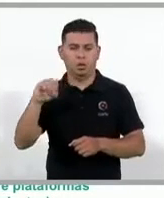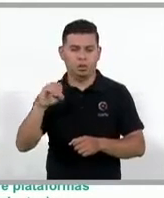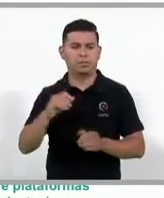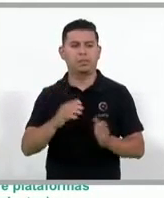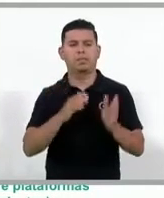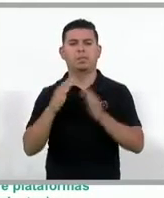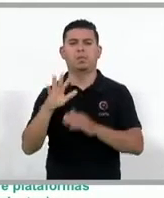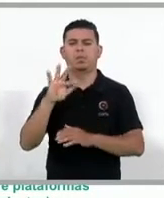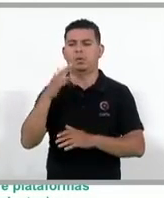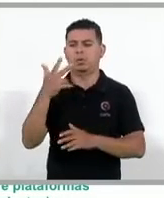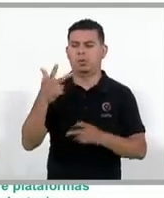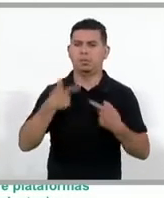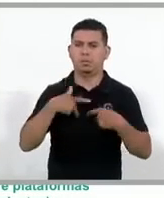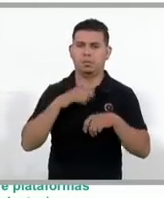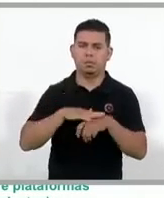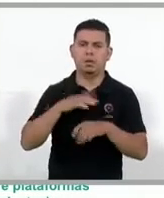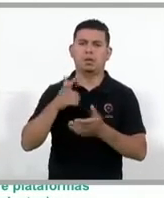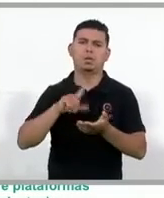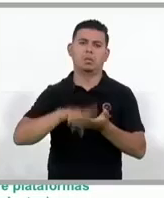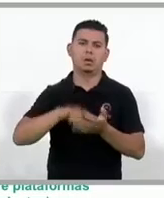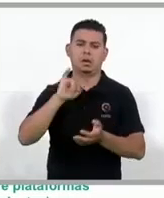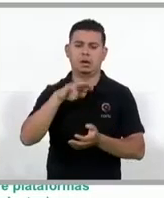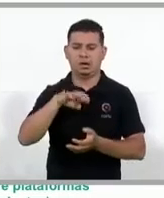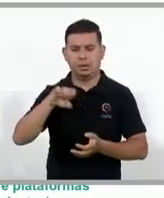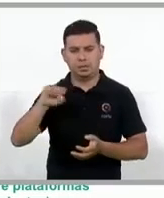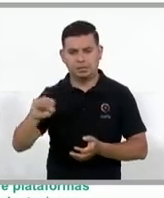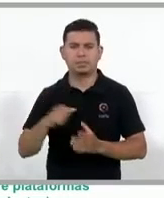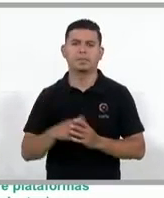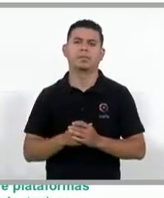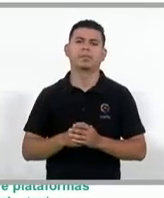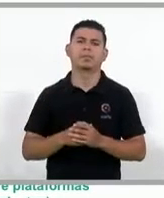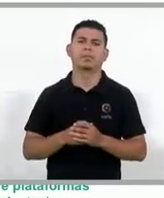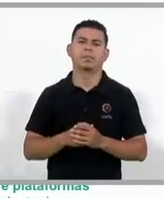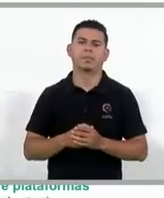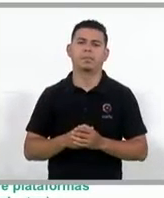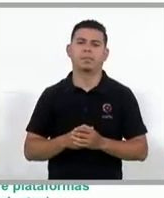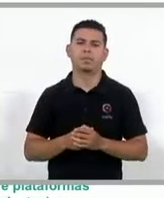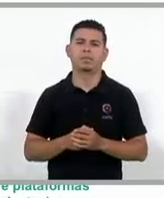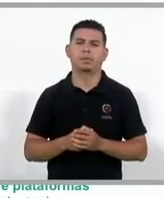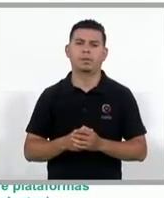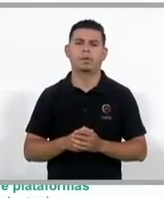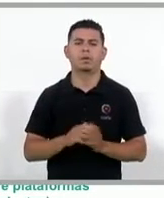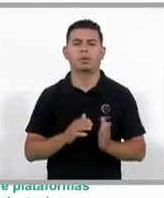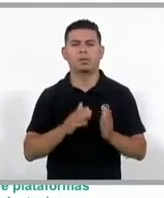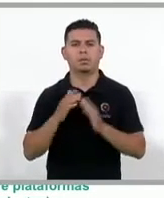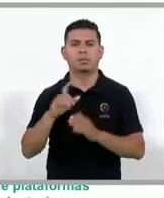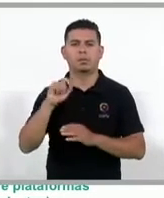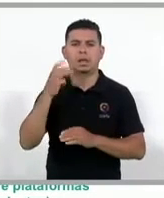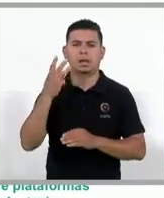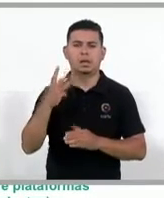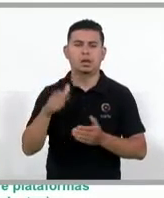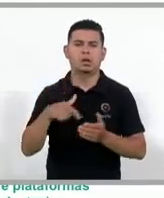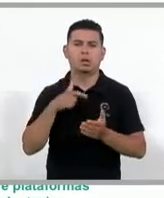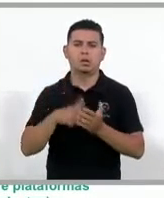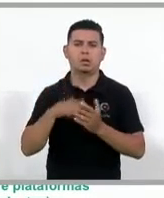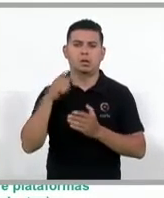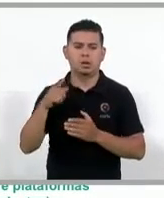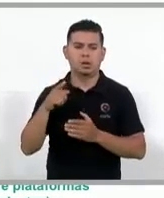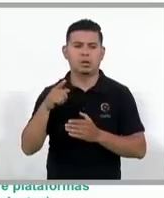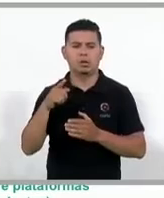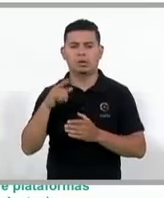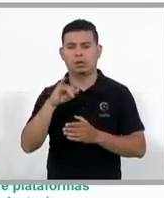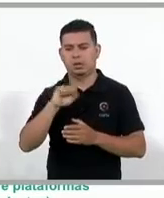que 48 en el instituto mexicano del seguro social en su régimen ordinario 23 en el este